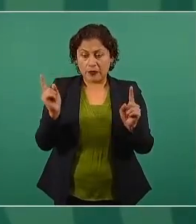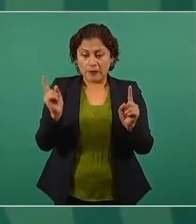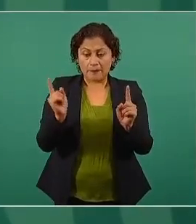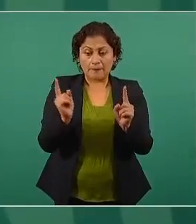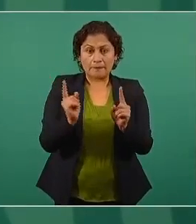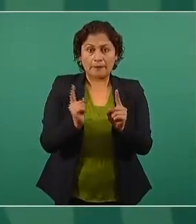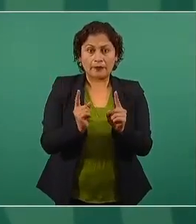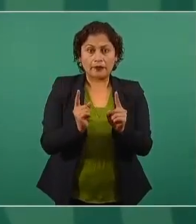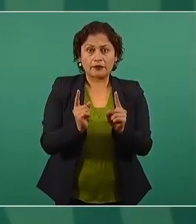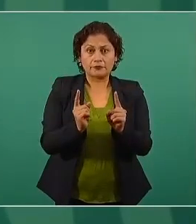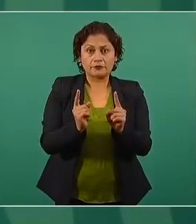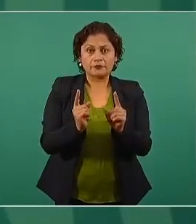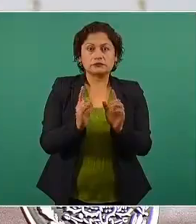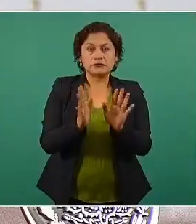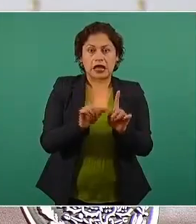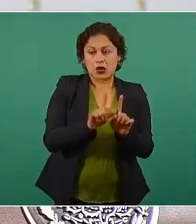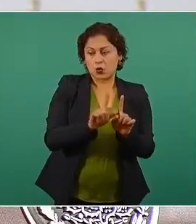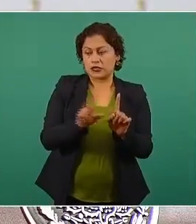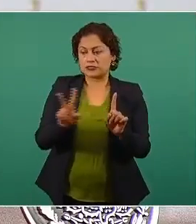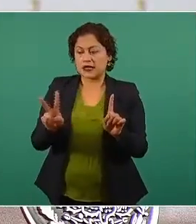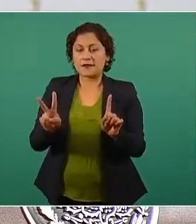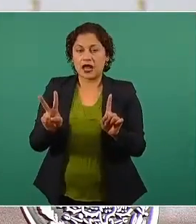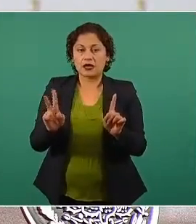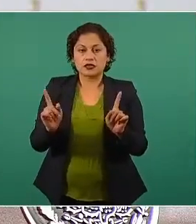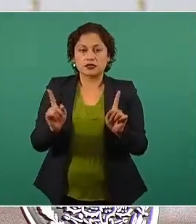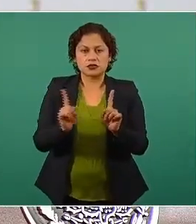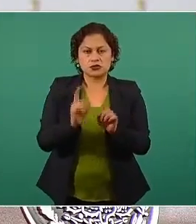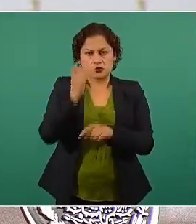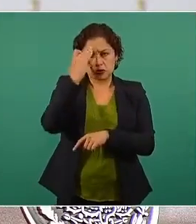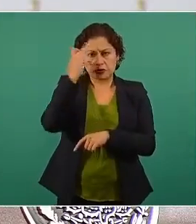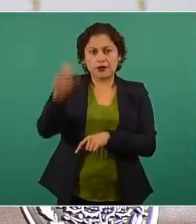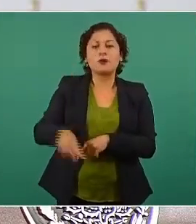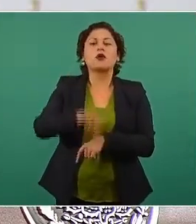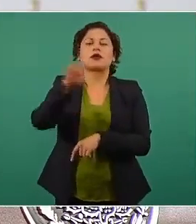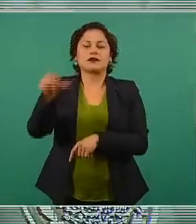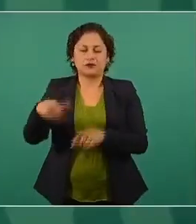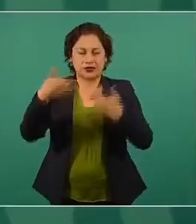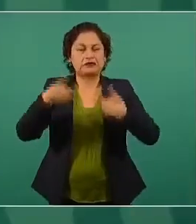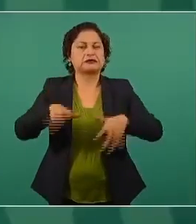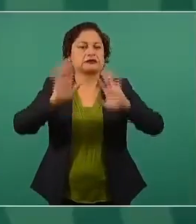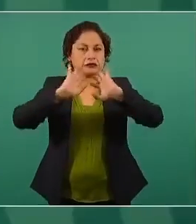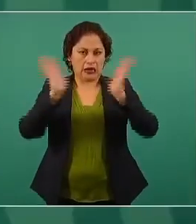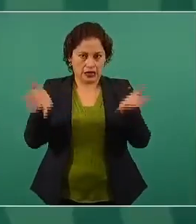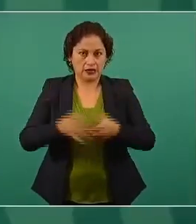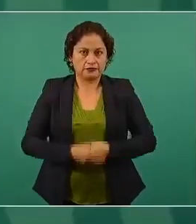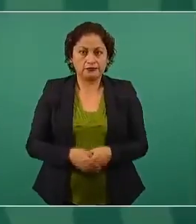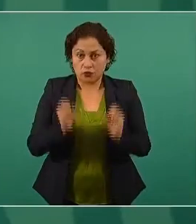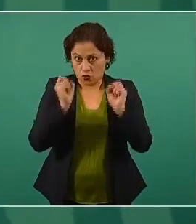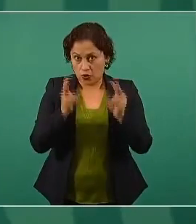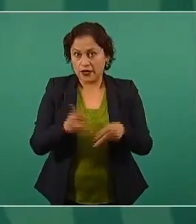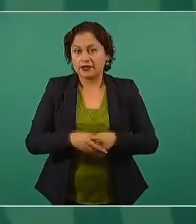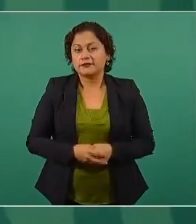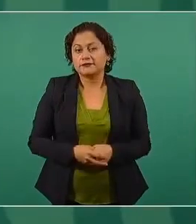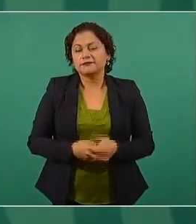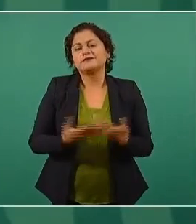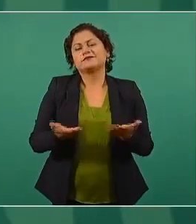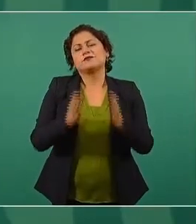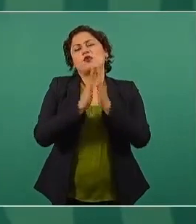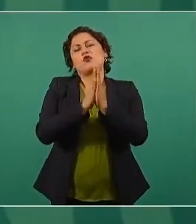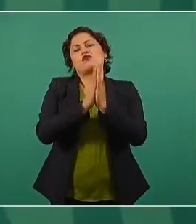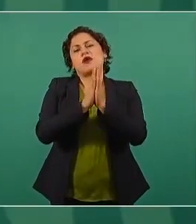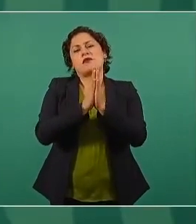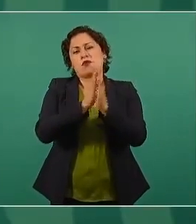Ya pasamos la semana, ya quedamos, ¿no? Que vamos a procurar en esta